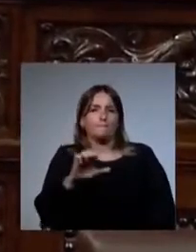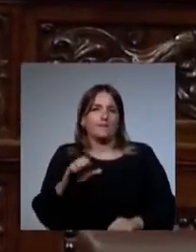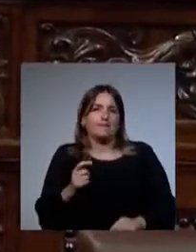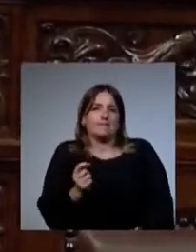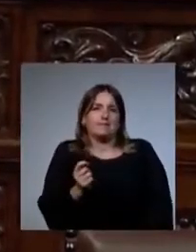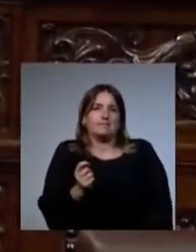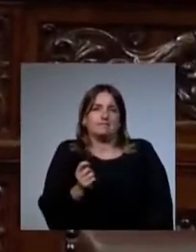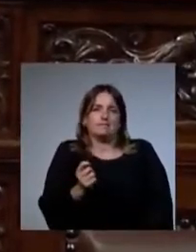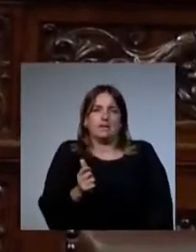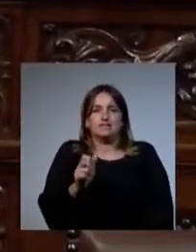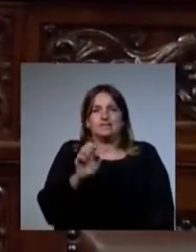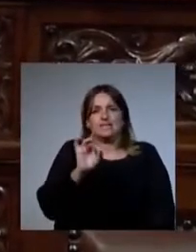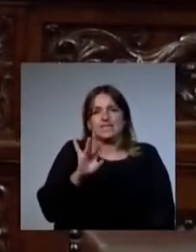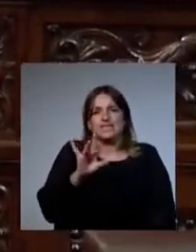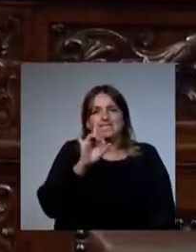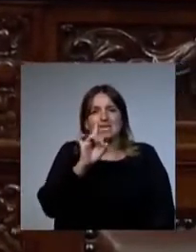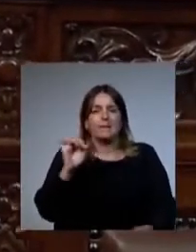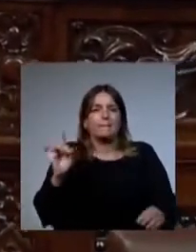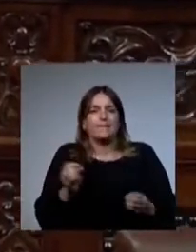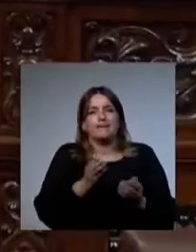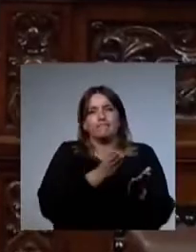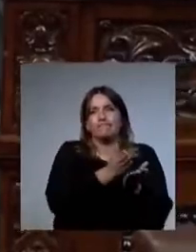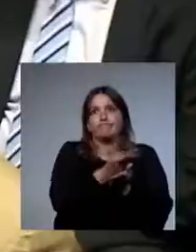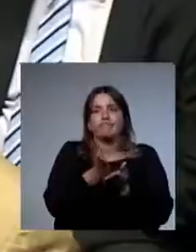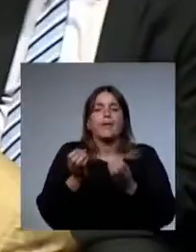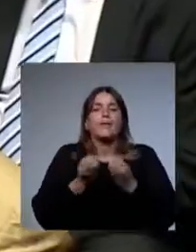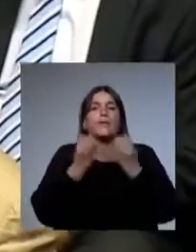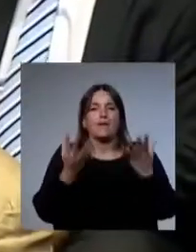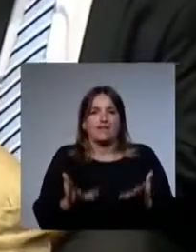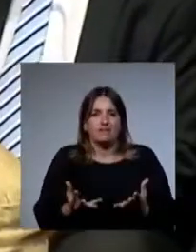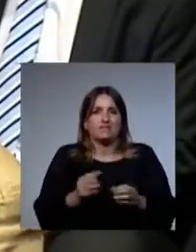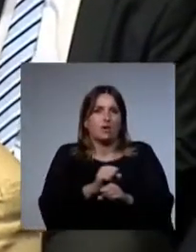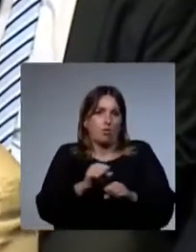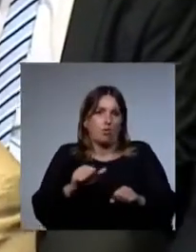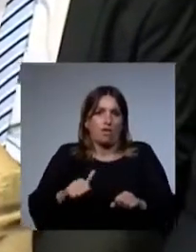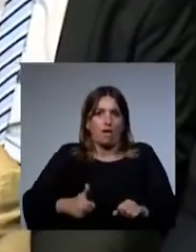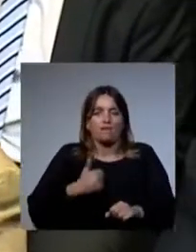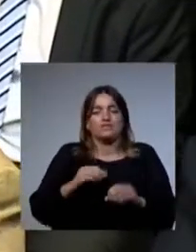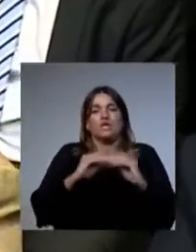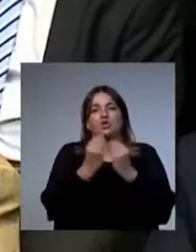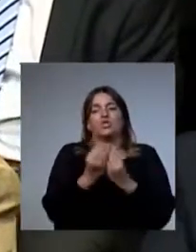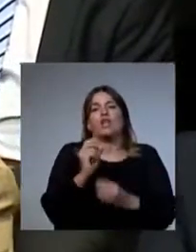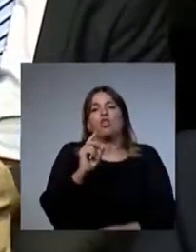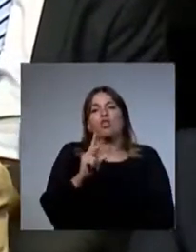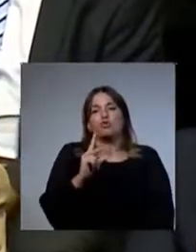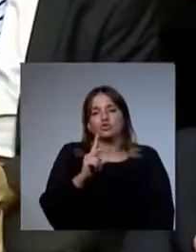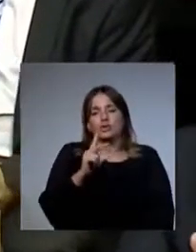de 15.000 beneficiarios tuvo este plan, llegando a 12 millones de dólares.